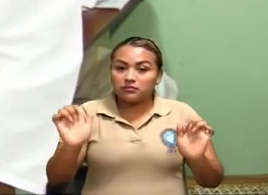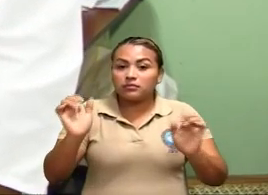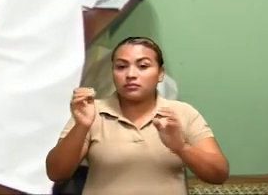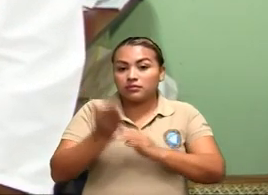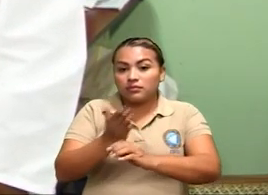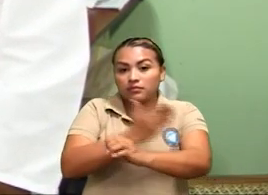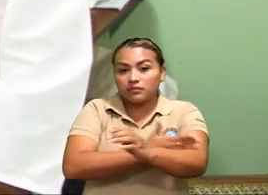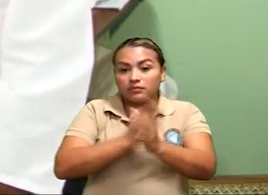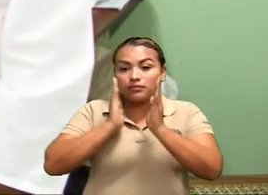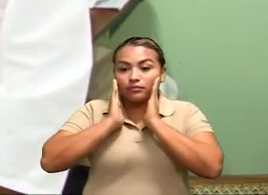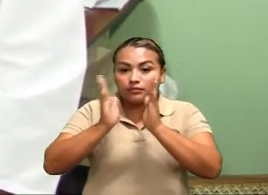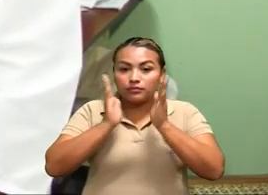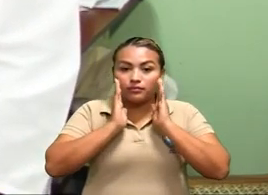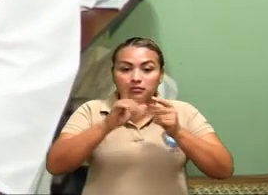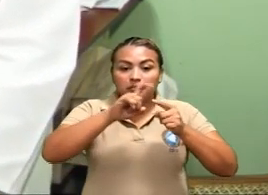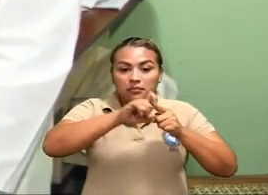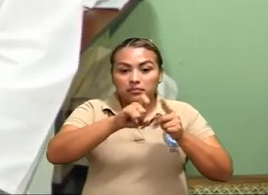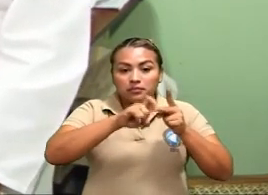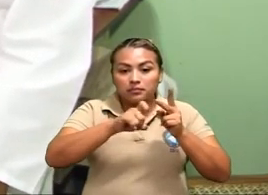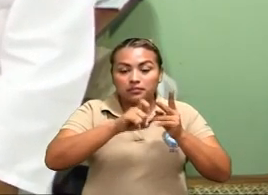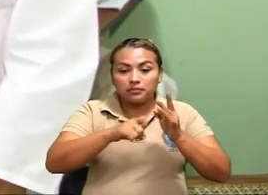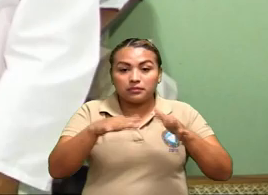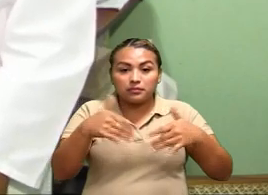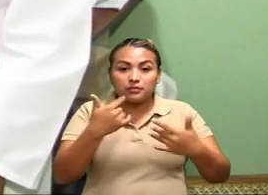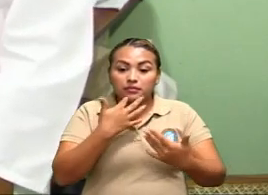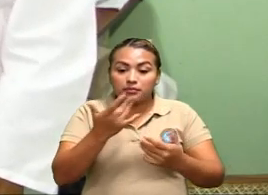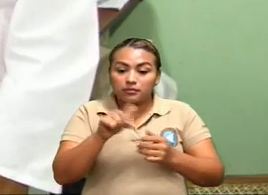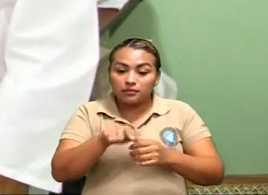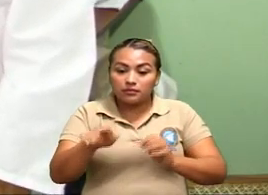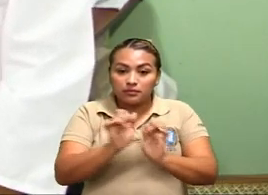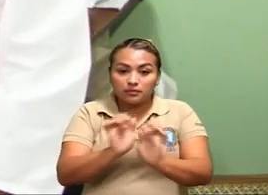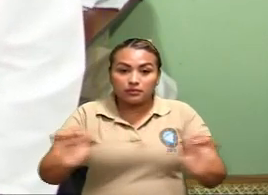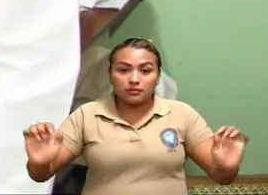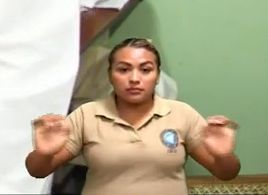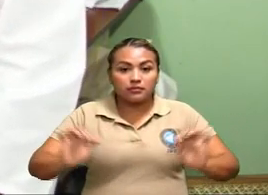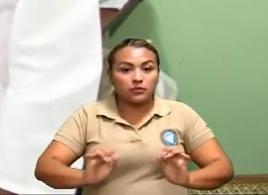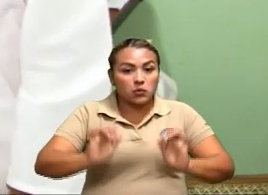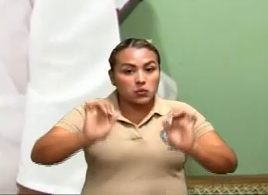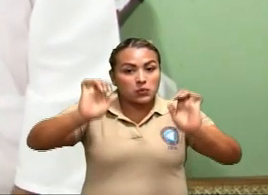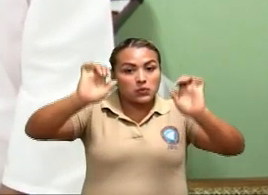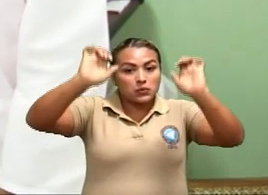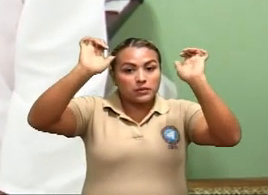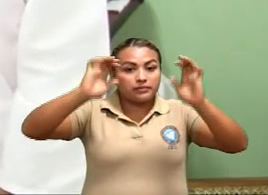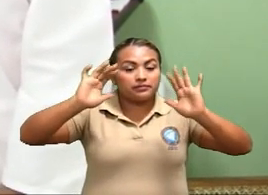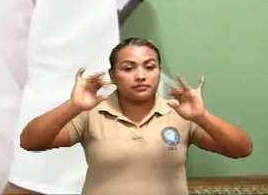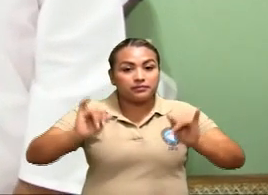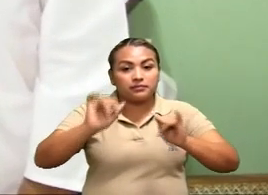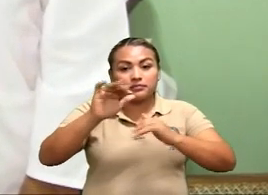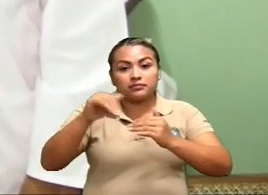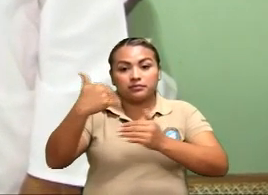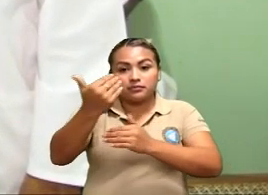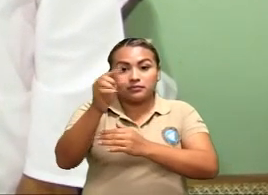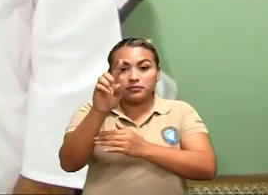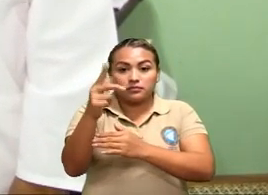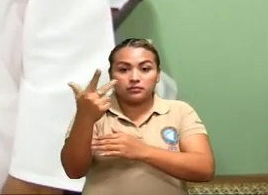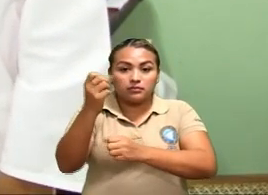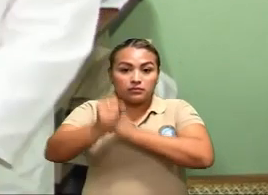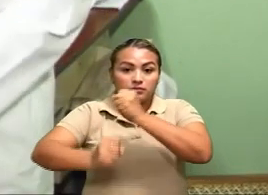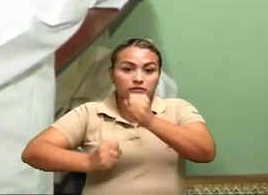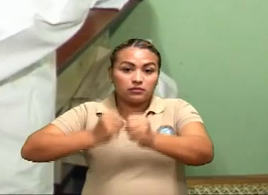mide mensual, porque los niños van creciendo hasta la edad que ya no crecemos, después de los 18 años creo que ya no crecemos,